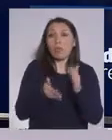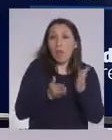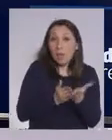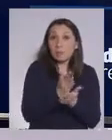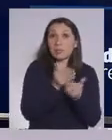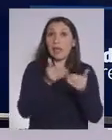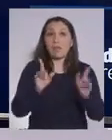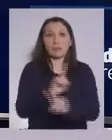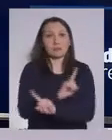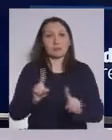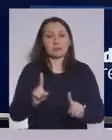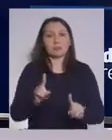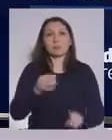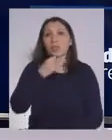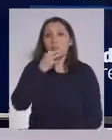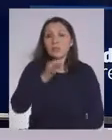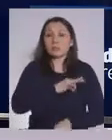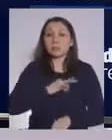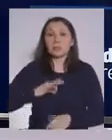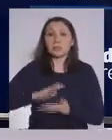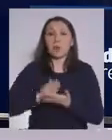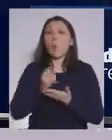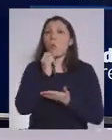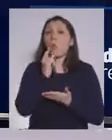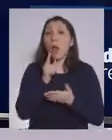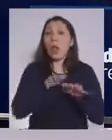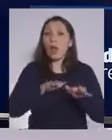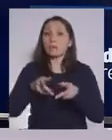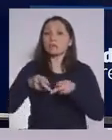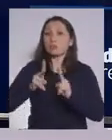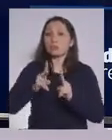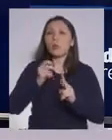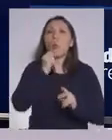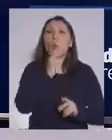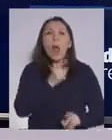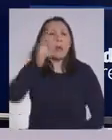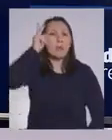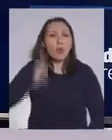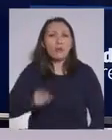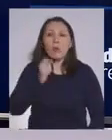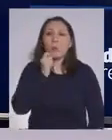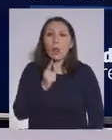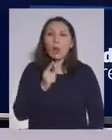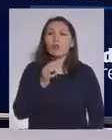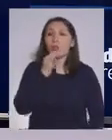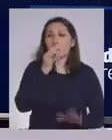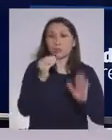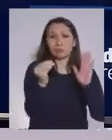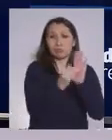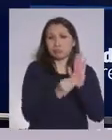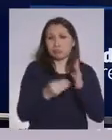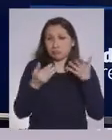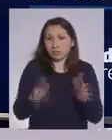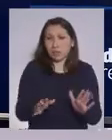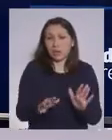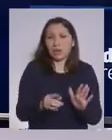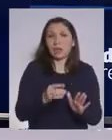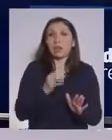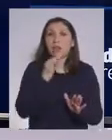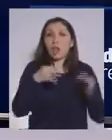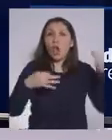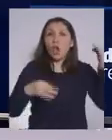día el ministerio salud ha sido claro cuáles son las actividades prohibidas y las actividades prohibidas están decretada en el